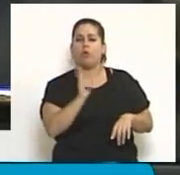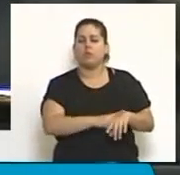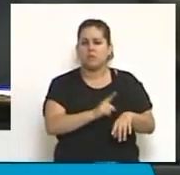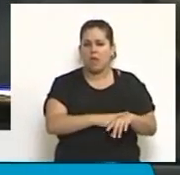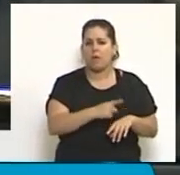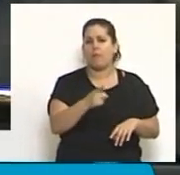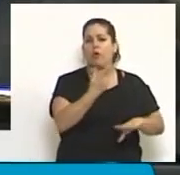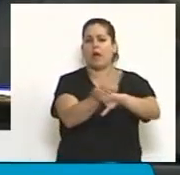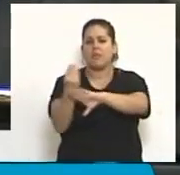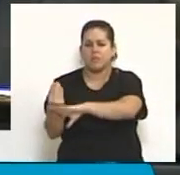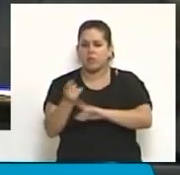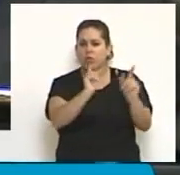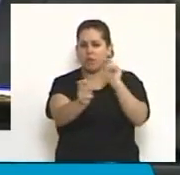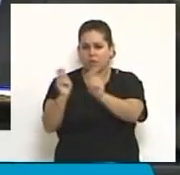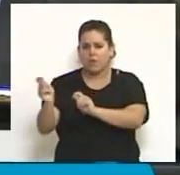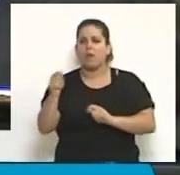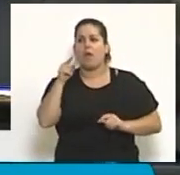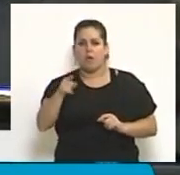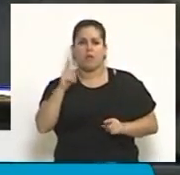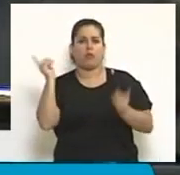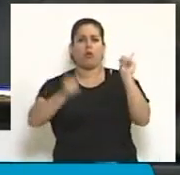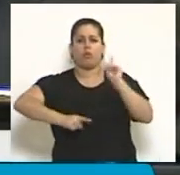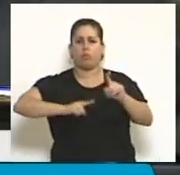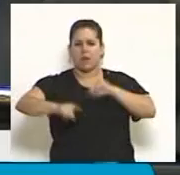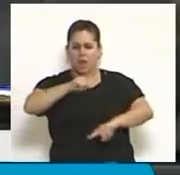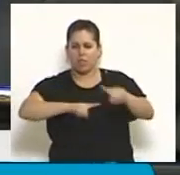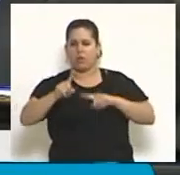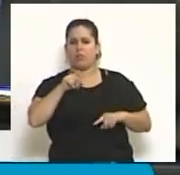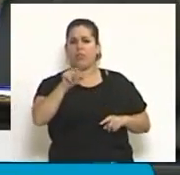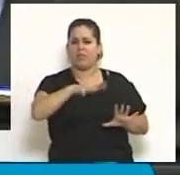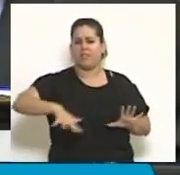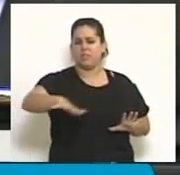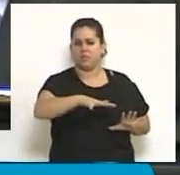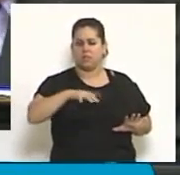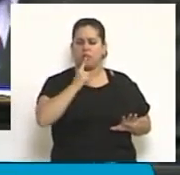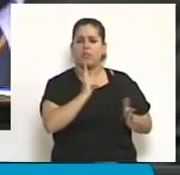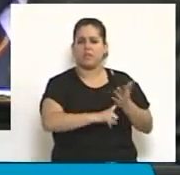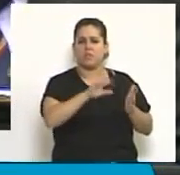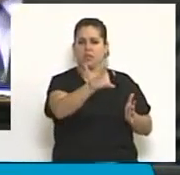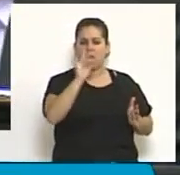los candidatos sería en rigor el fiscal coordinador de distrito, quien a su vez es